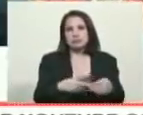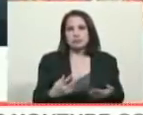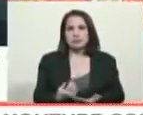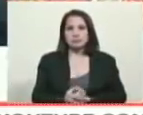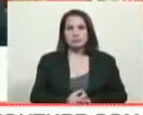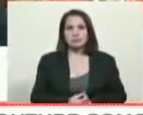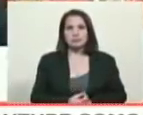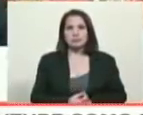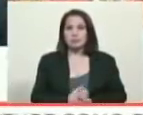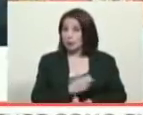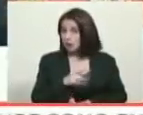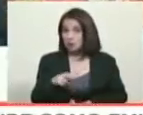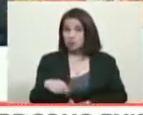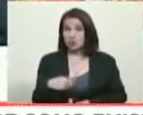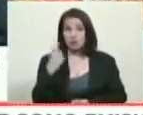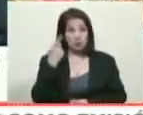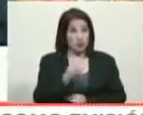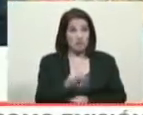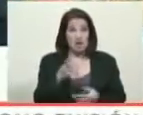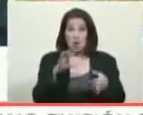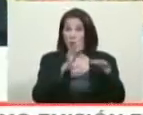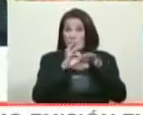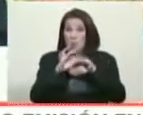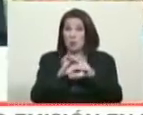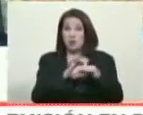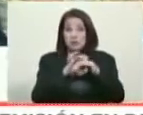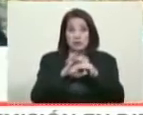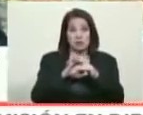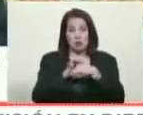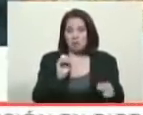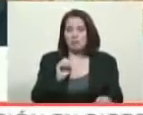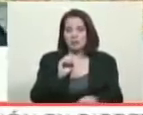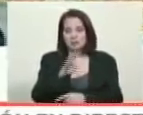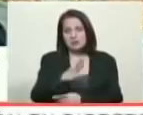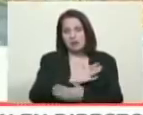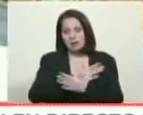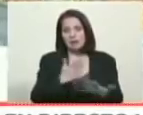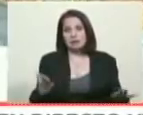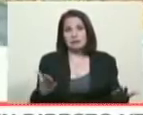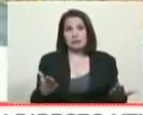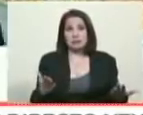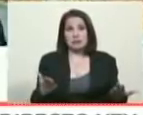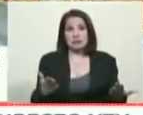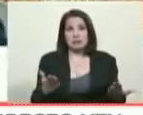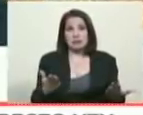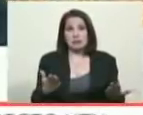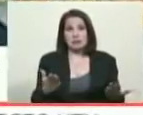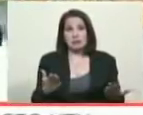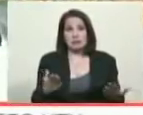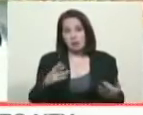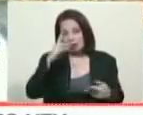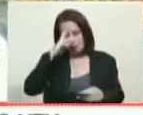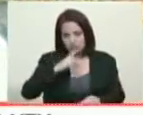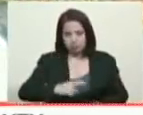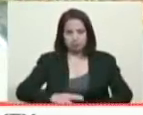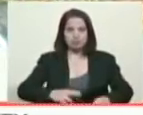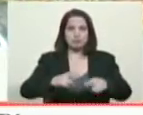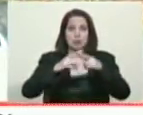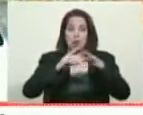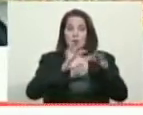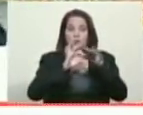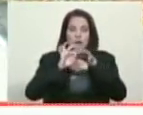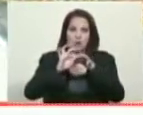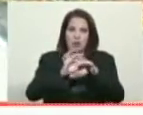nosotros debemos estar más unidos que nunca y ese es el mensaje primero de muchas reconocimiento de mucha unidad